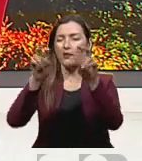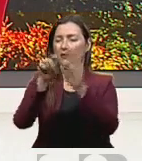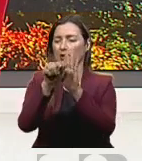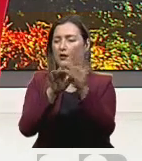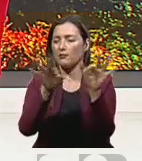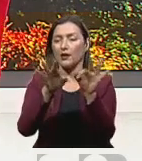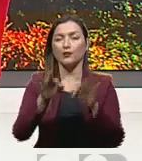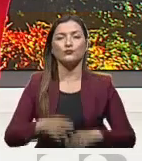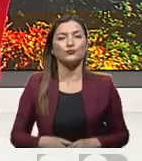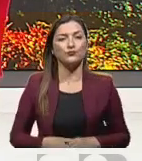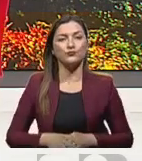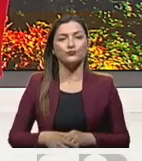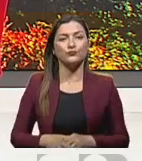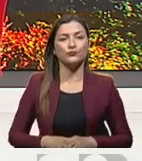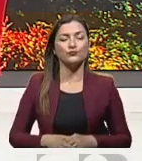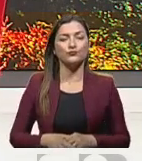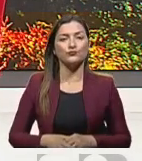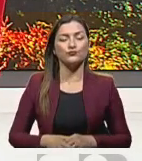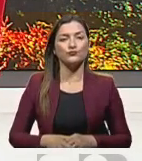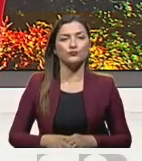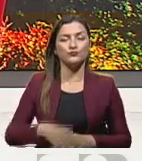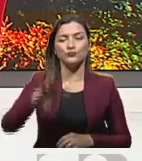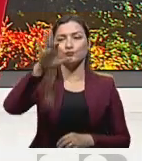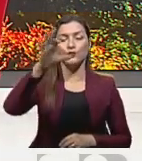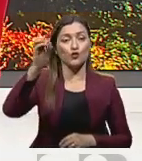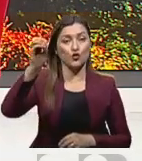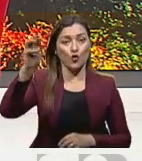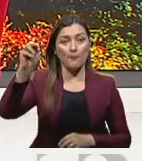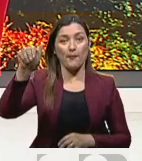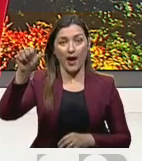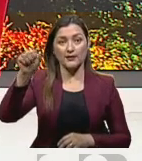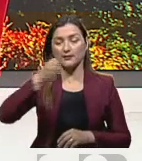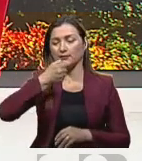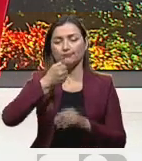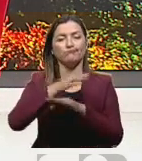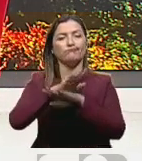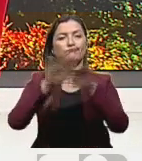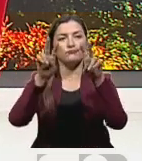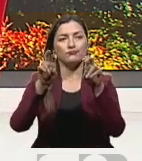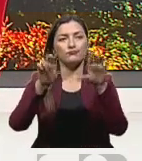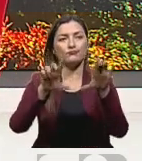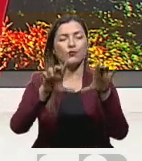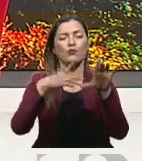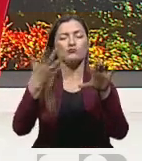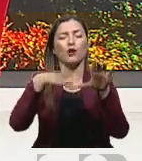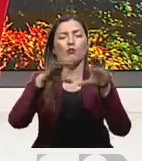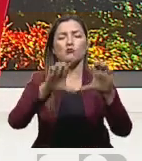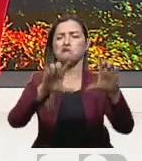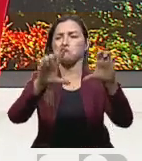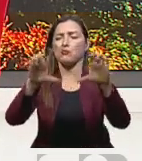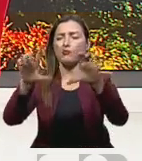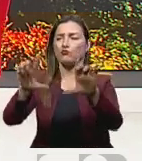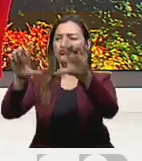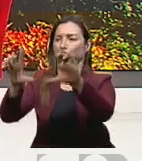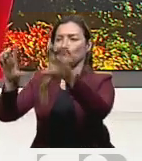los detalles Así es Y más adelante también nuestro compañero Tomás chufardí nos contará sobre una exposición de una obra pictórica